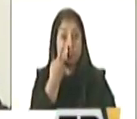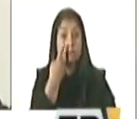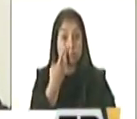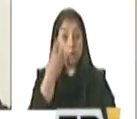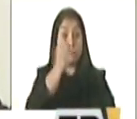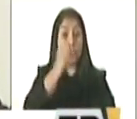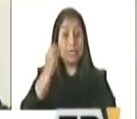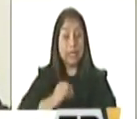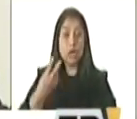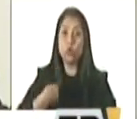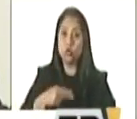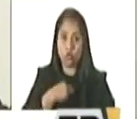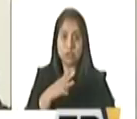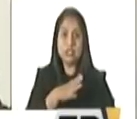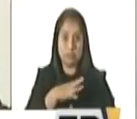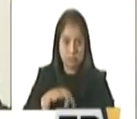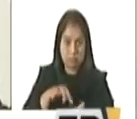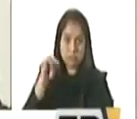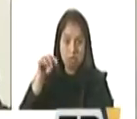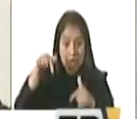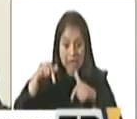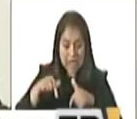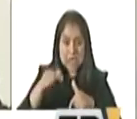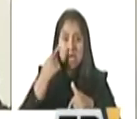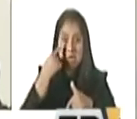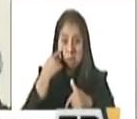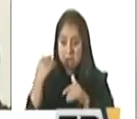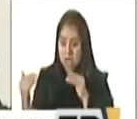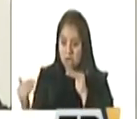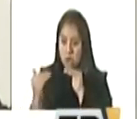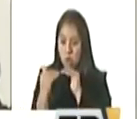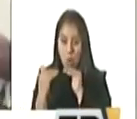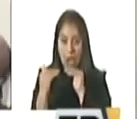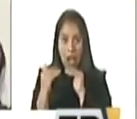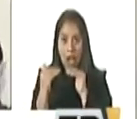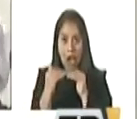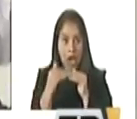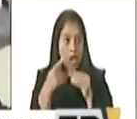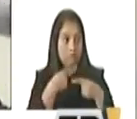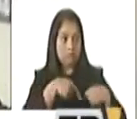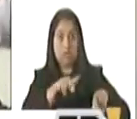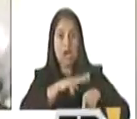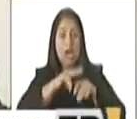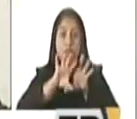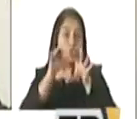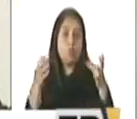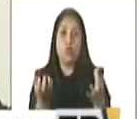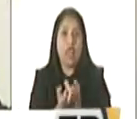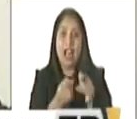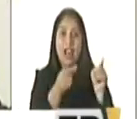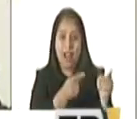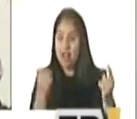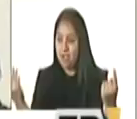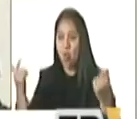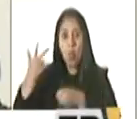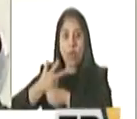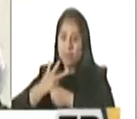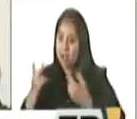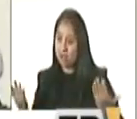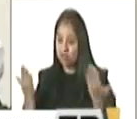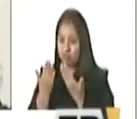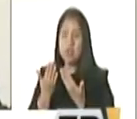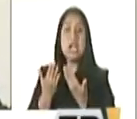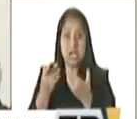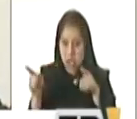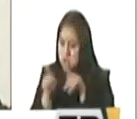que nosotros tenemos en el país coincide con el porcentaje de recuperados que hay en el mundo, porque así